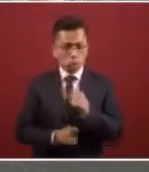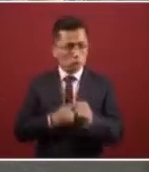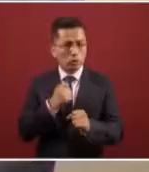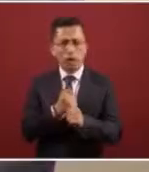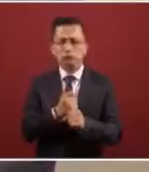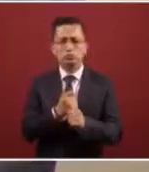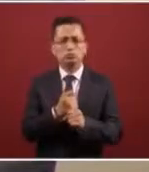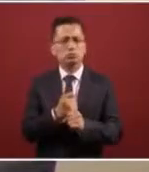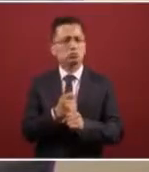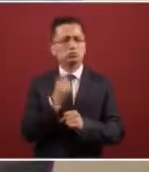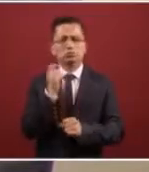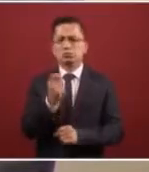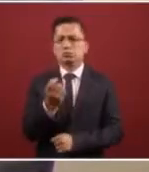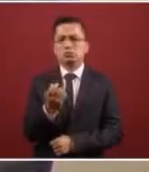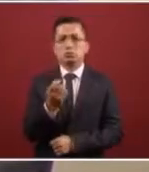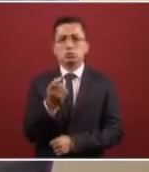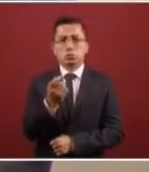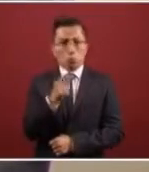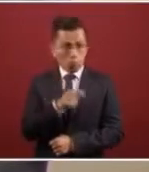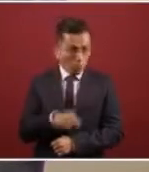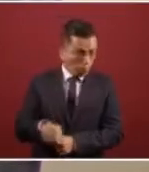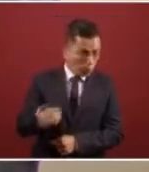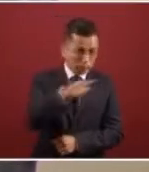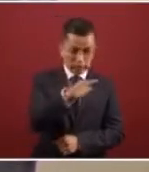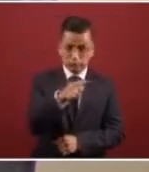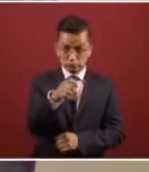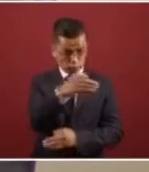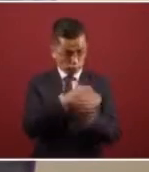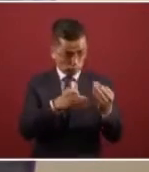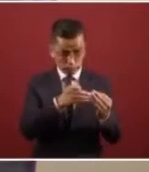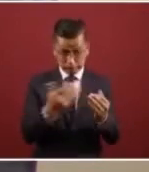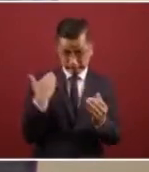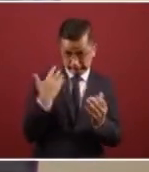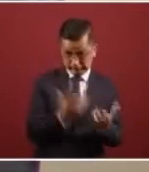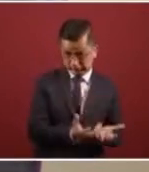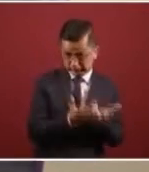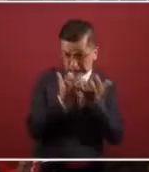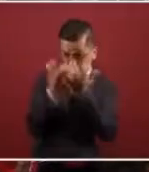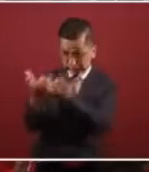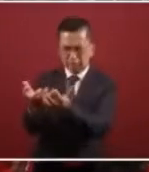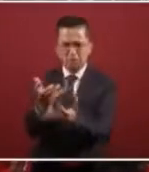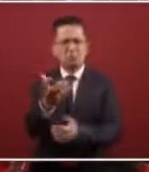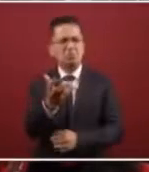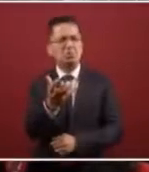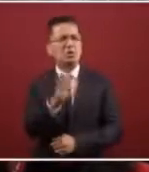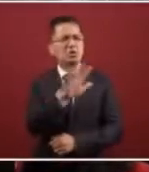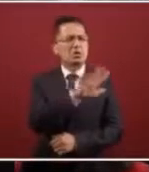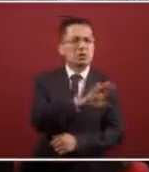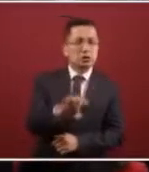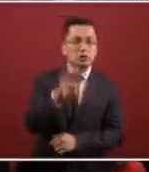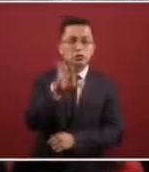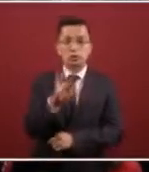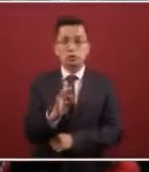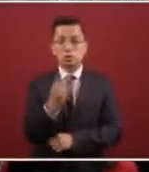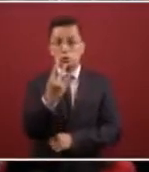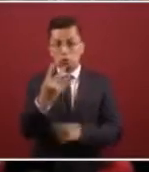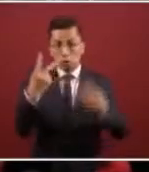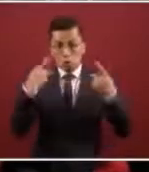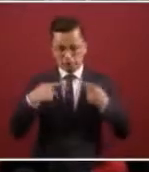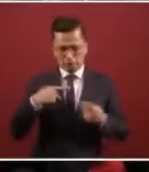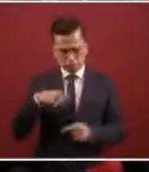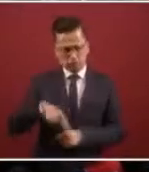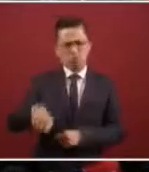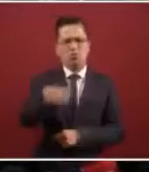a tener todos los que participaron, los 544 participantes,